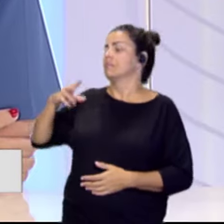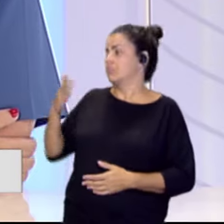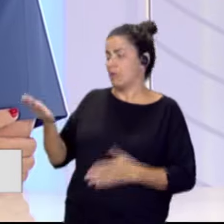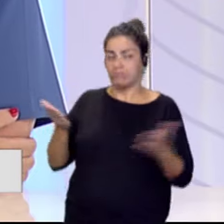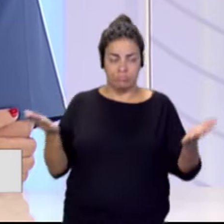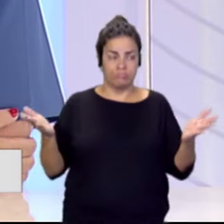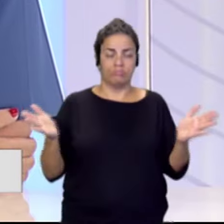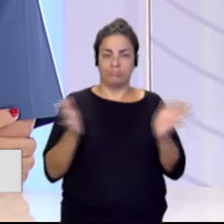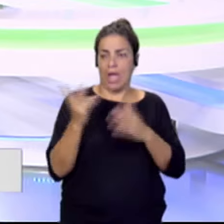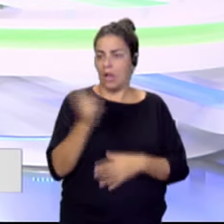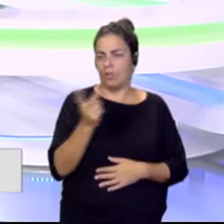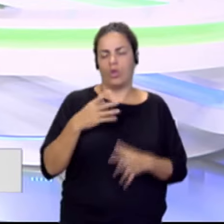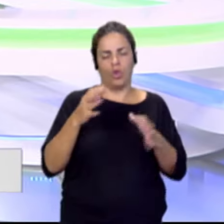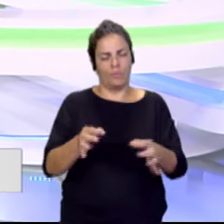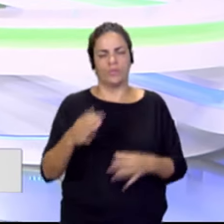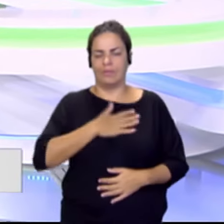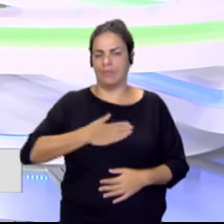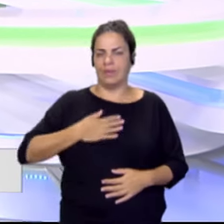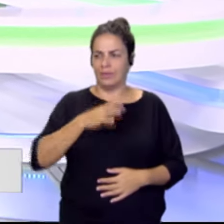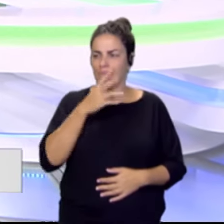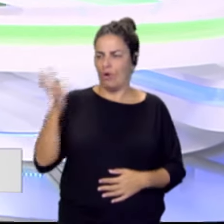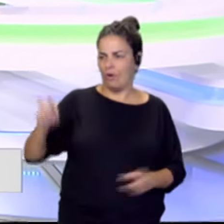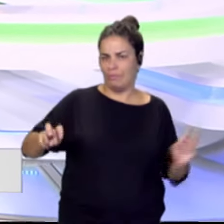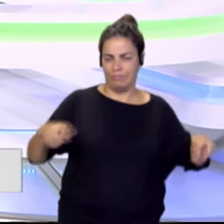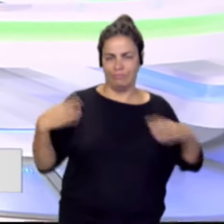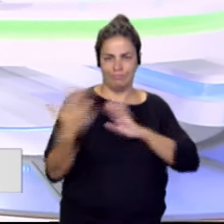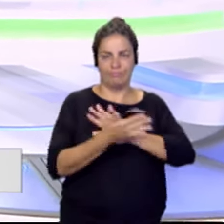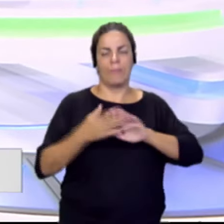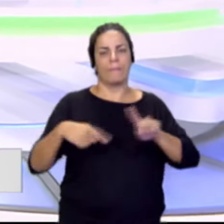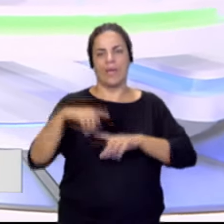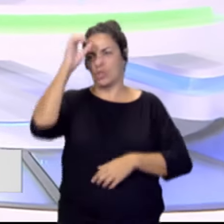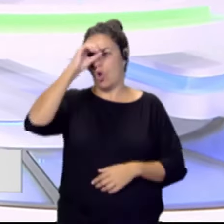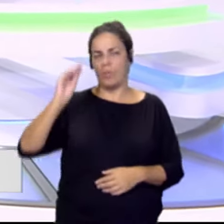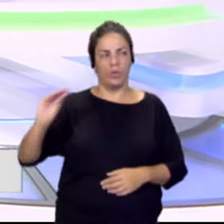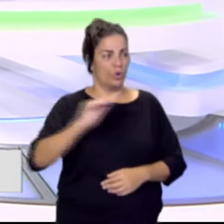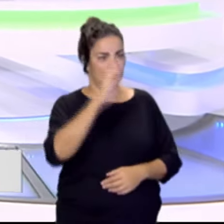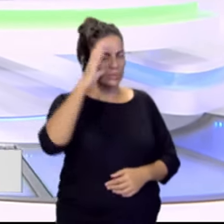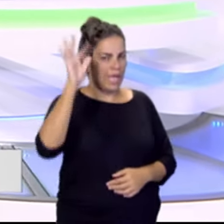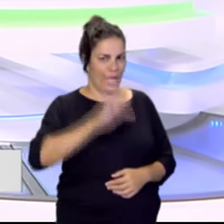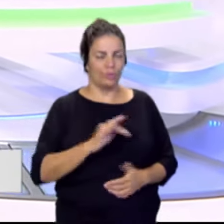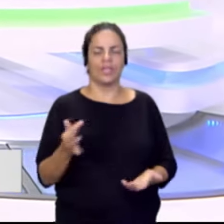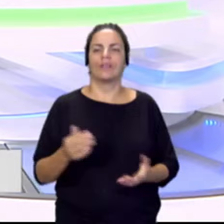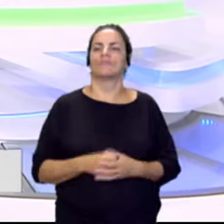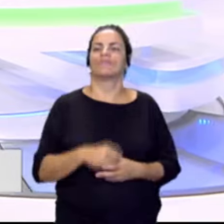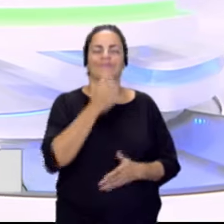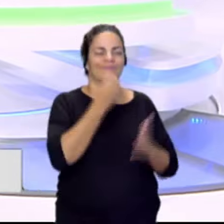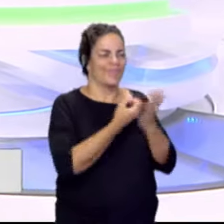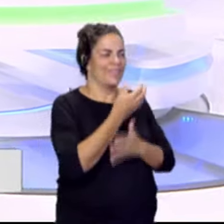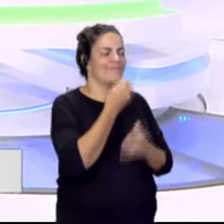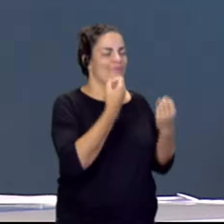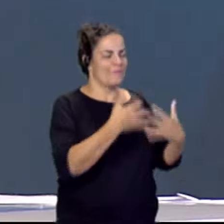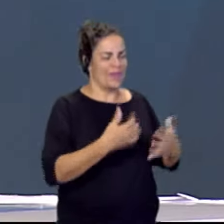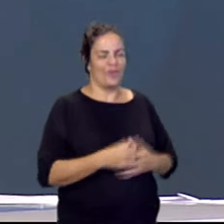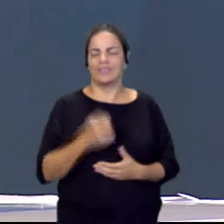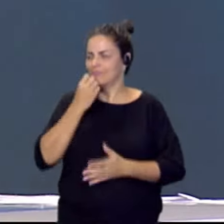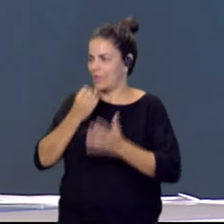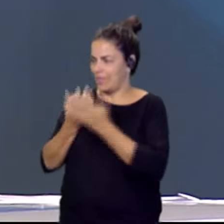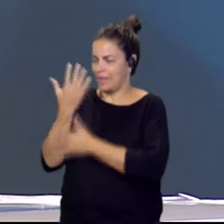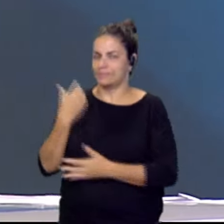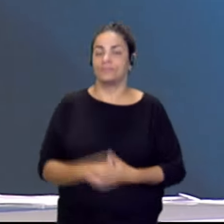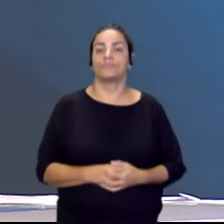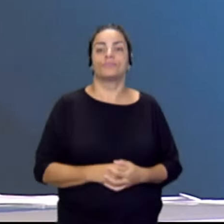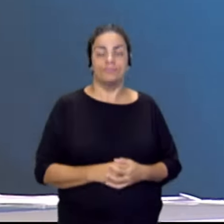siempre un placer que nos acompañen y escuchar su opinión sobre los temas que marcan la actualidad aquí en las islas. Buen miércoles. Que tengan un buen día. Buen miércoles. Bueno, nosotros